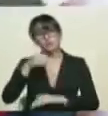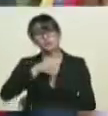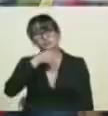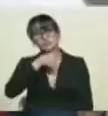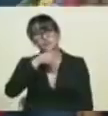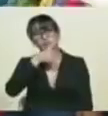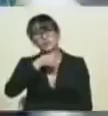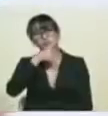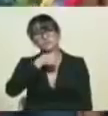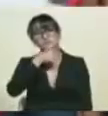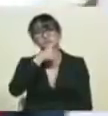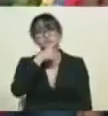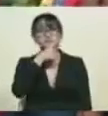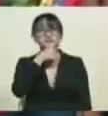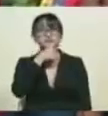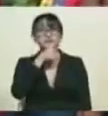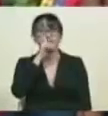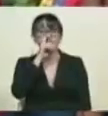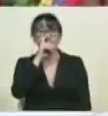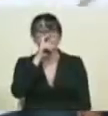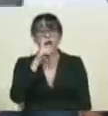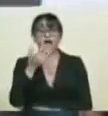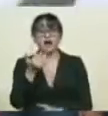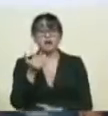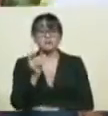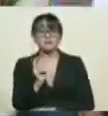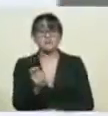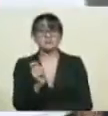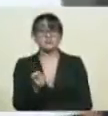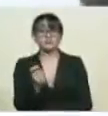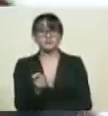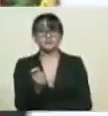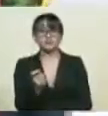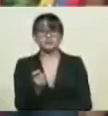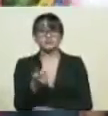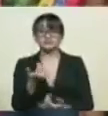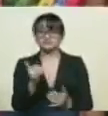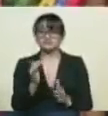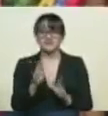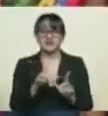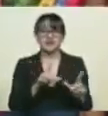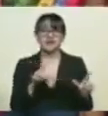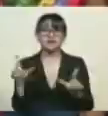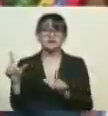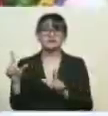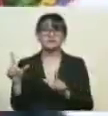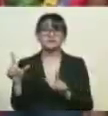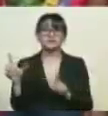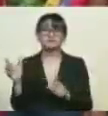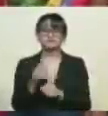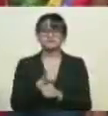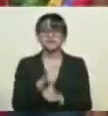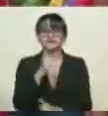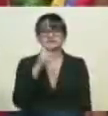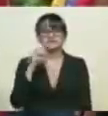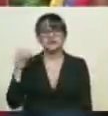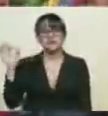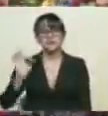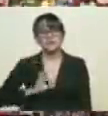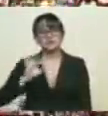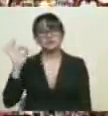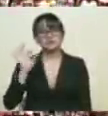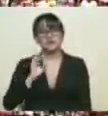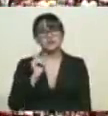en edad de tener la pensión. Y ya lo hice. Logré 100%